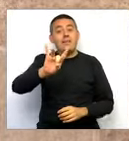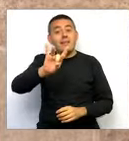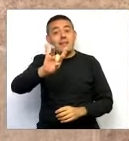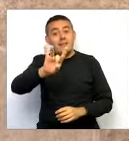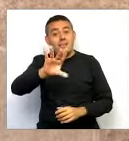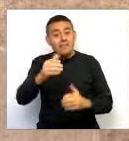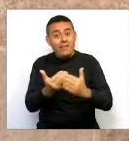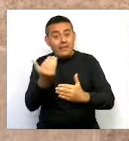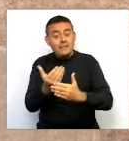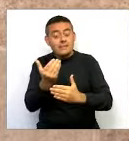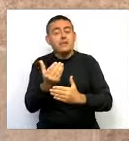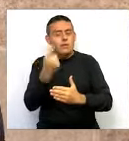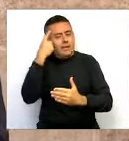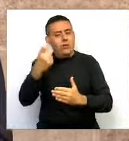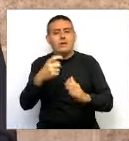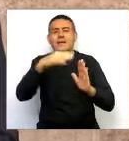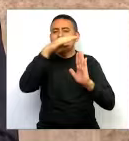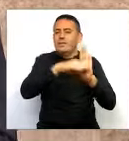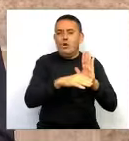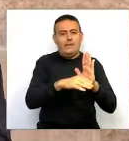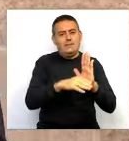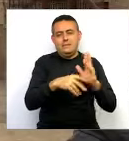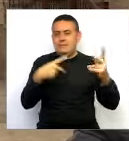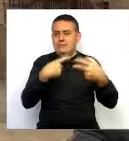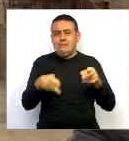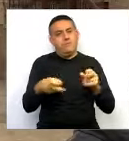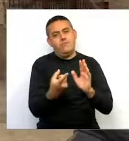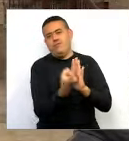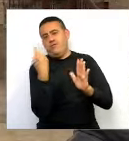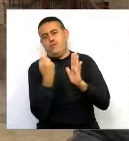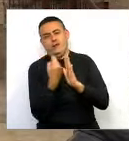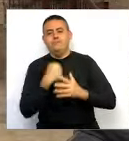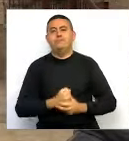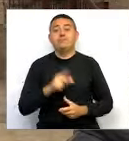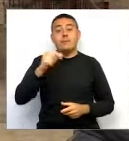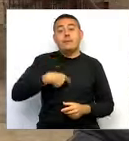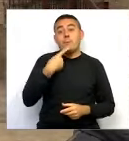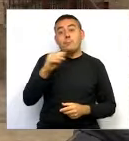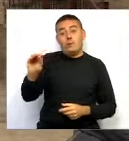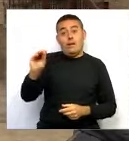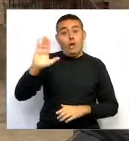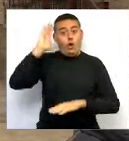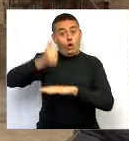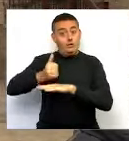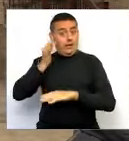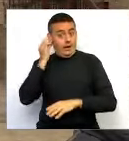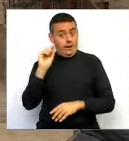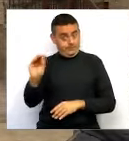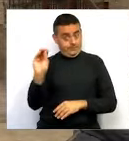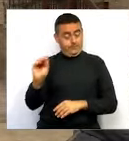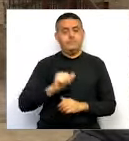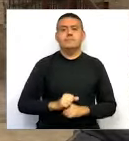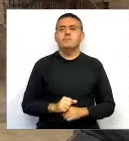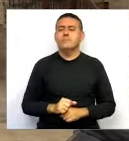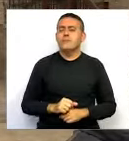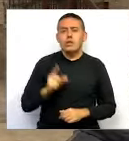las actuales restricciones La otra pregunta era para la consellera a ver si se escucha bien quería preguntar un poco cómo es posible